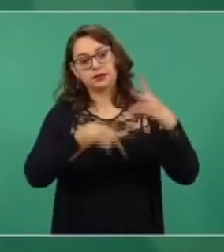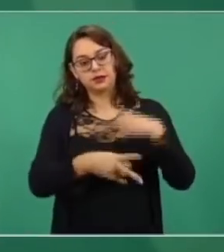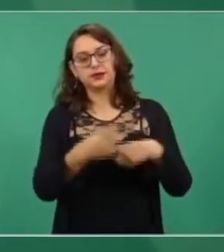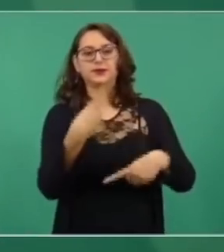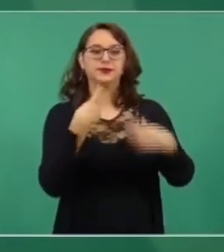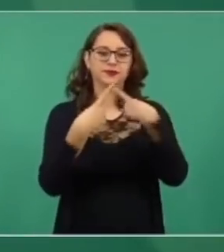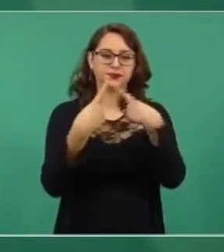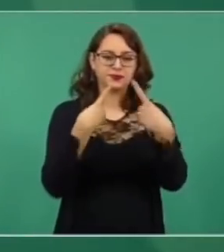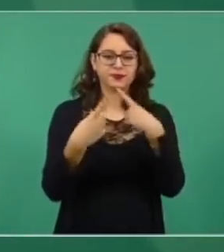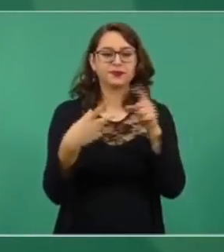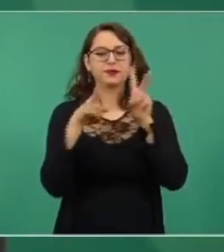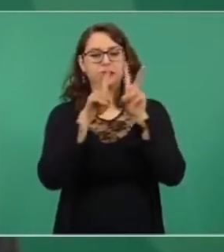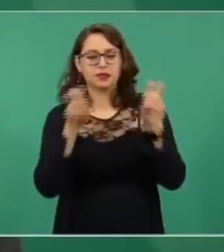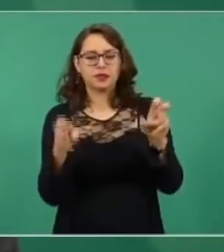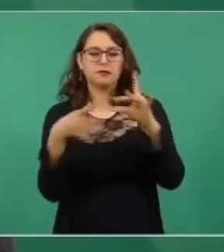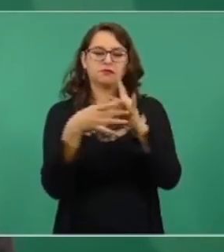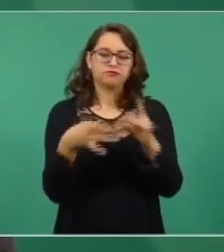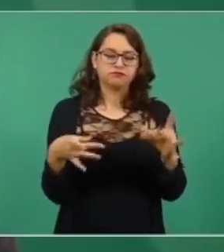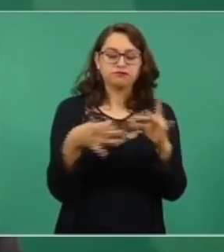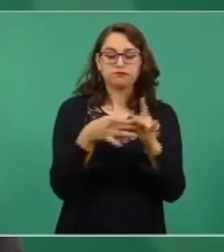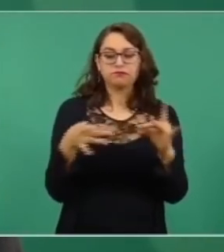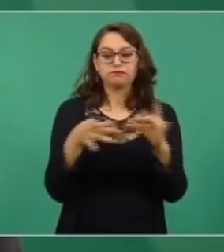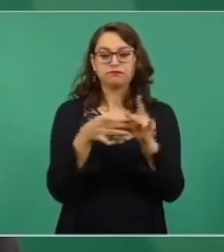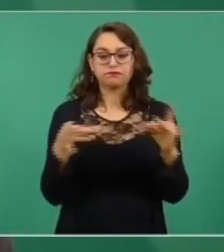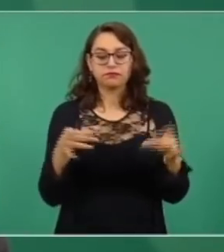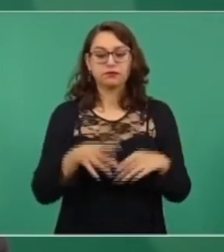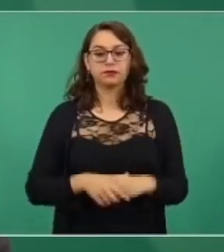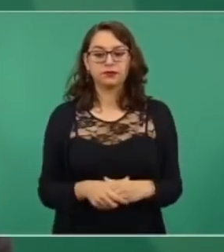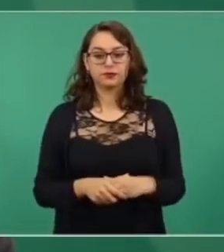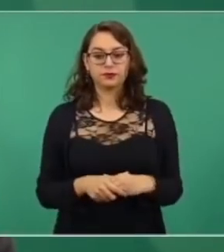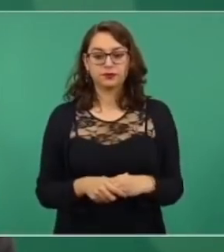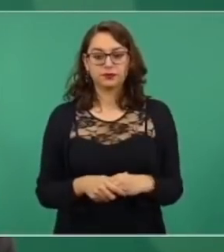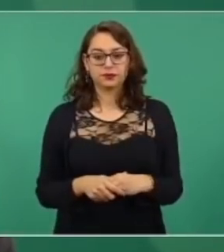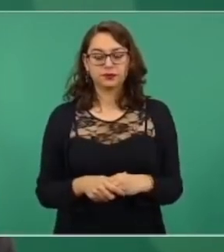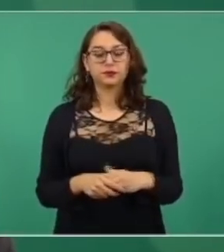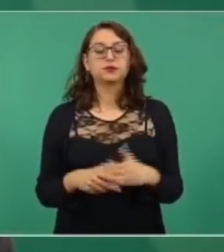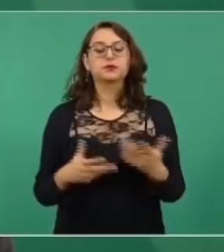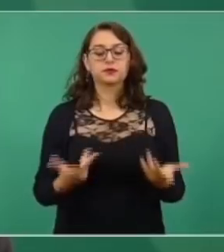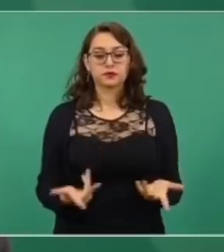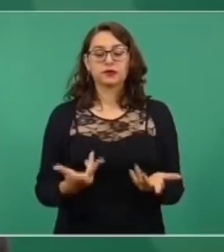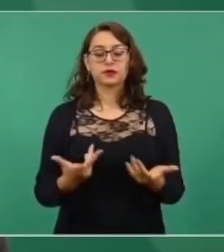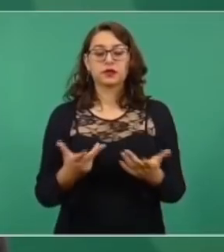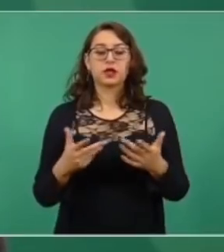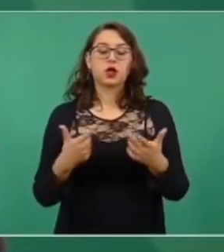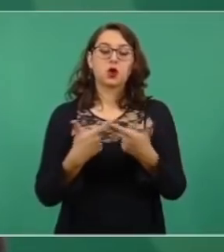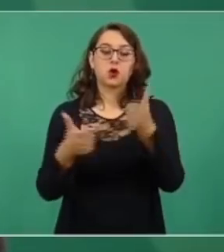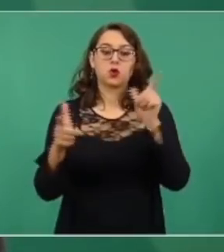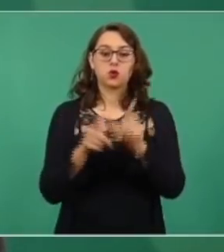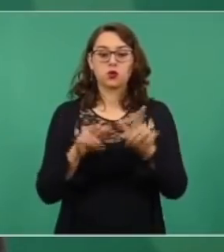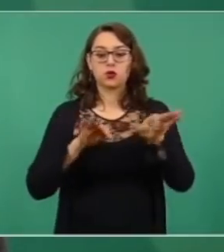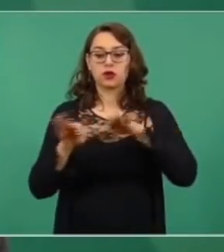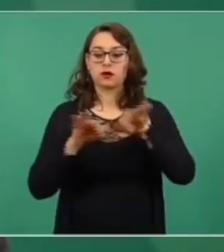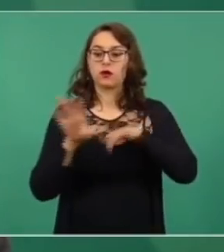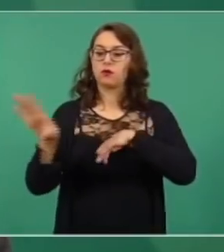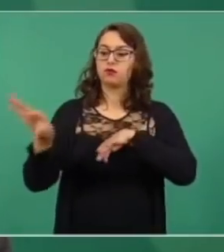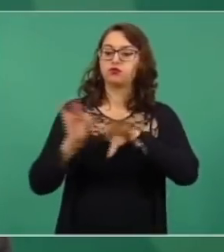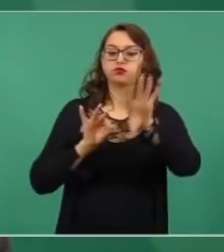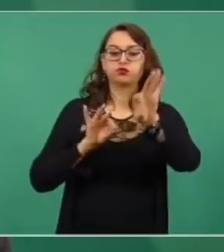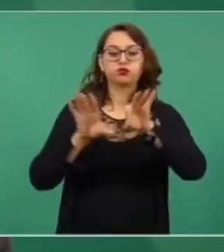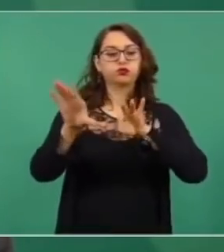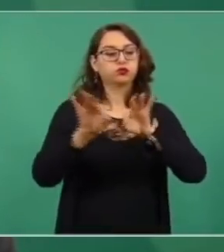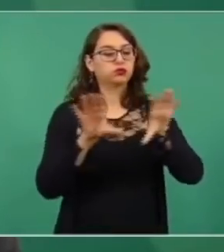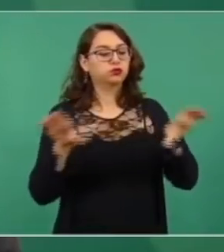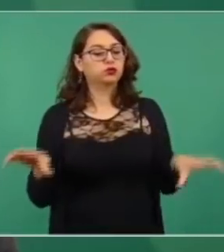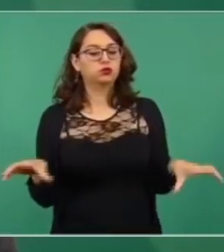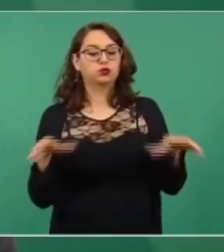ustedes recordarán, fue uno de los temas que se comentó y se formó un grupo de trabajo desde entonces